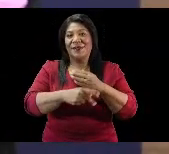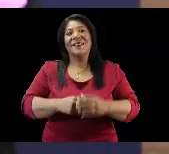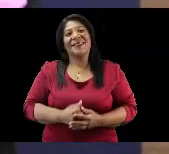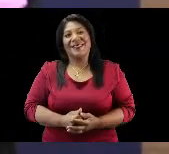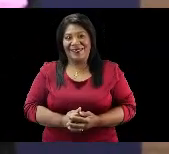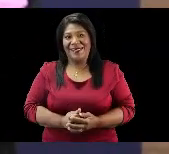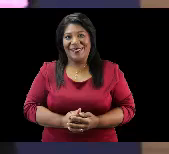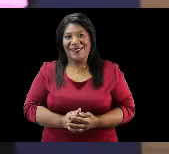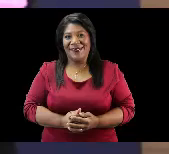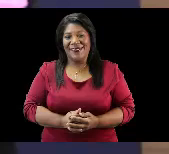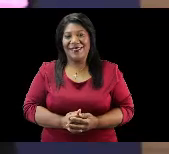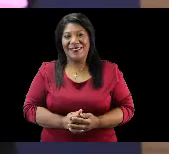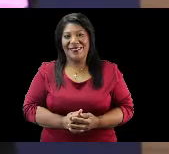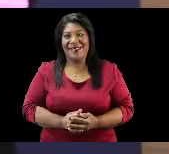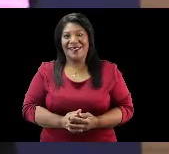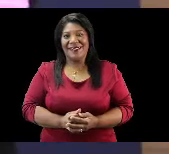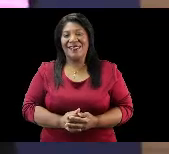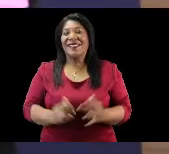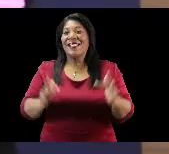como